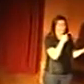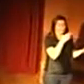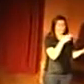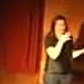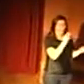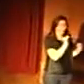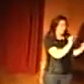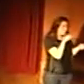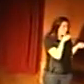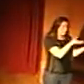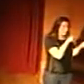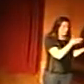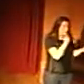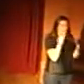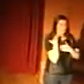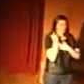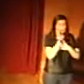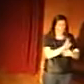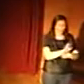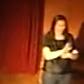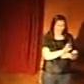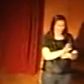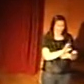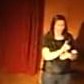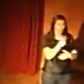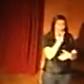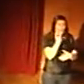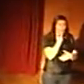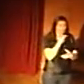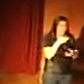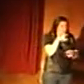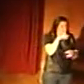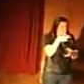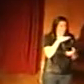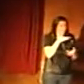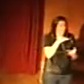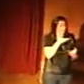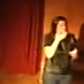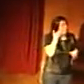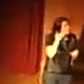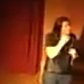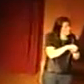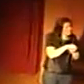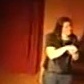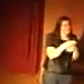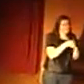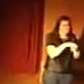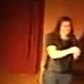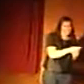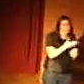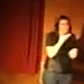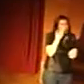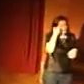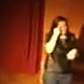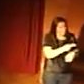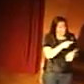palabras de de presentación no que cuando se dicen con tanto cariño tanto respeto y y son tan largas Pues ya uno